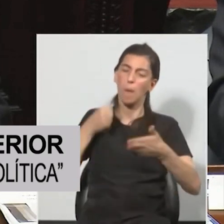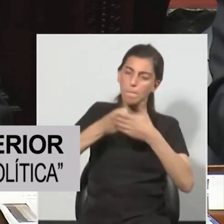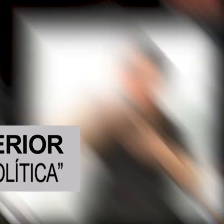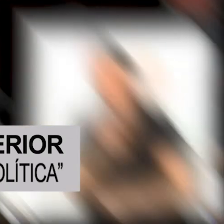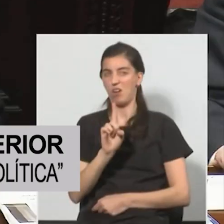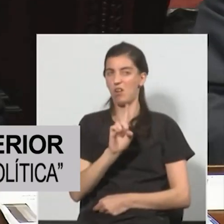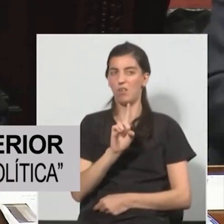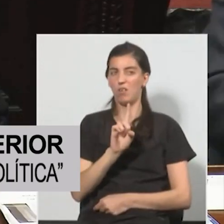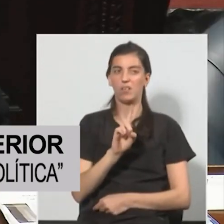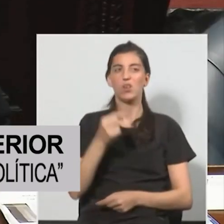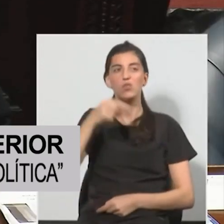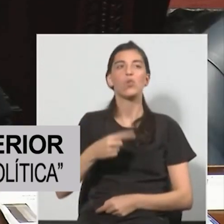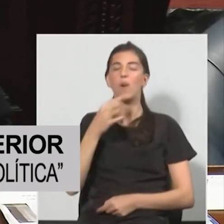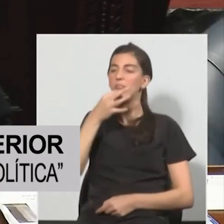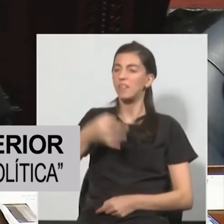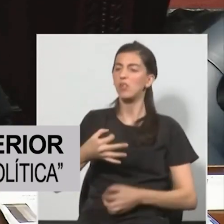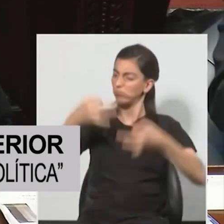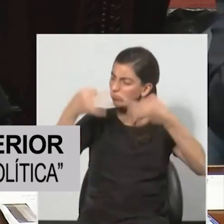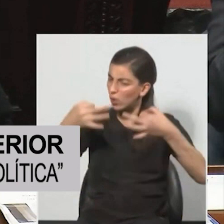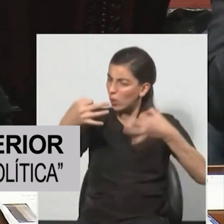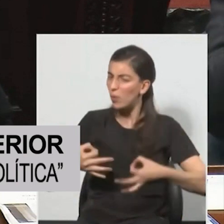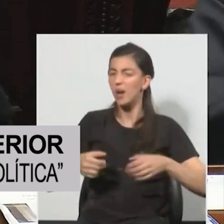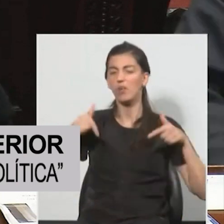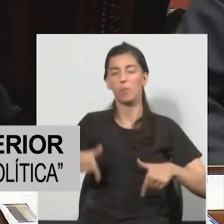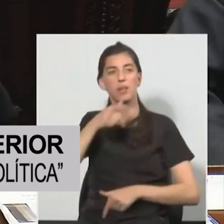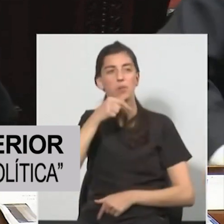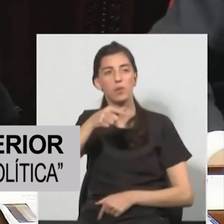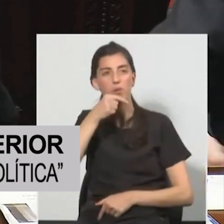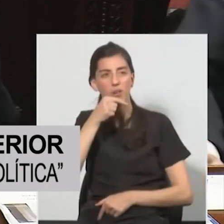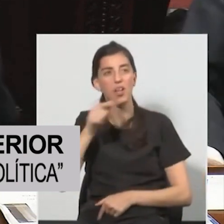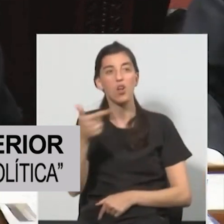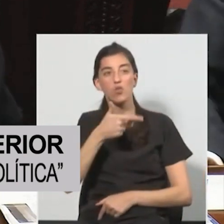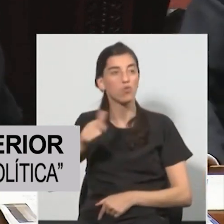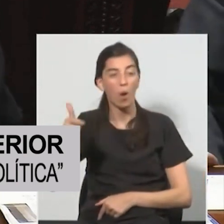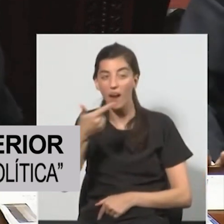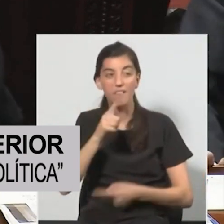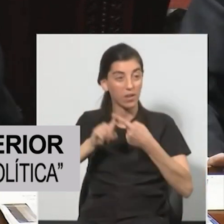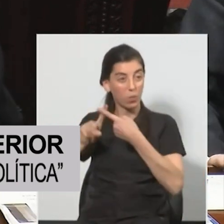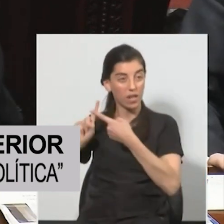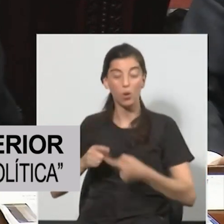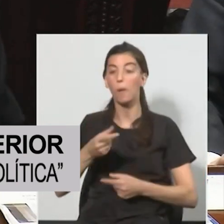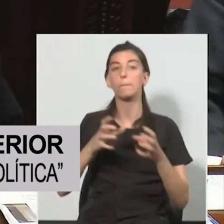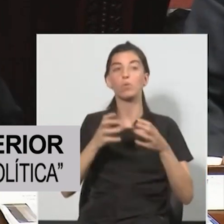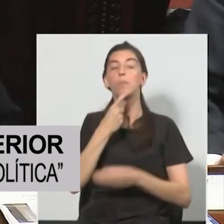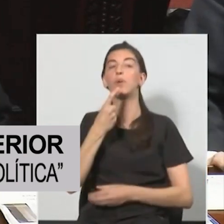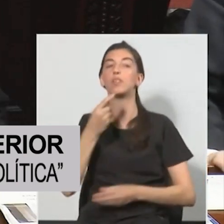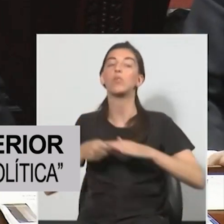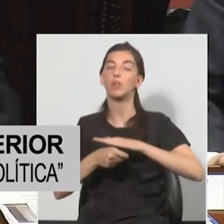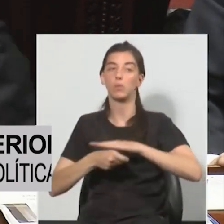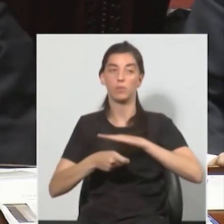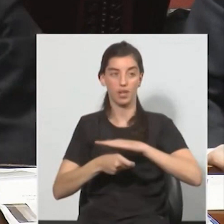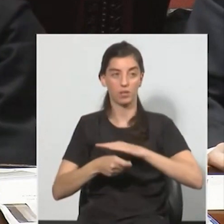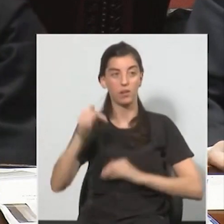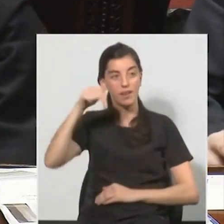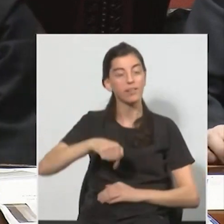el narcotráfico. Yo garantizo hoy como ministro del Interior que no hay vinculación política de ningún partido político